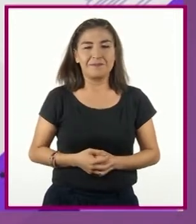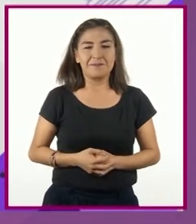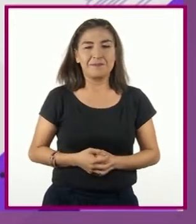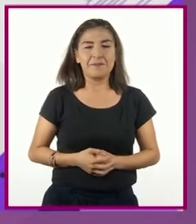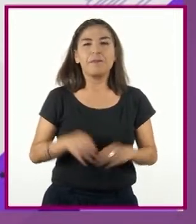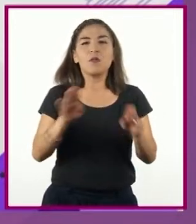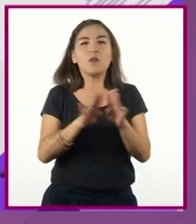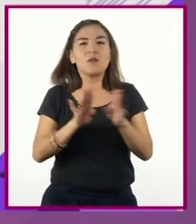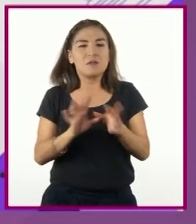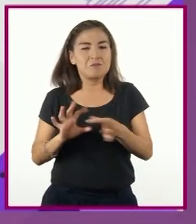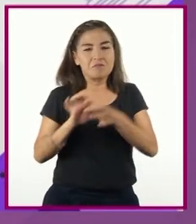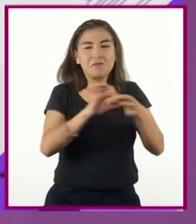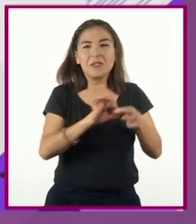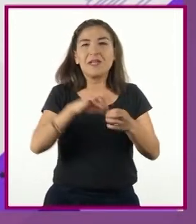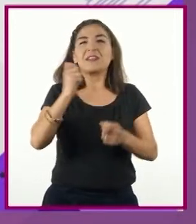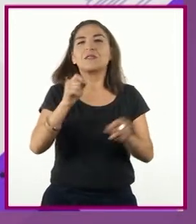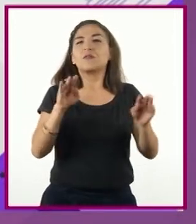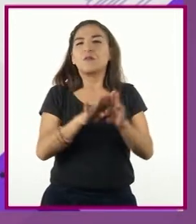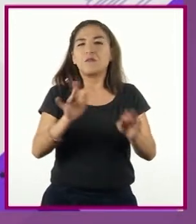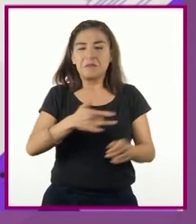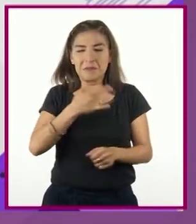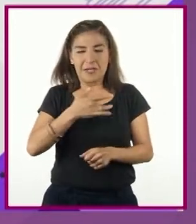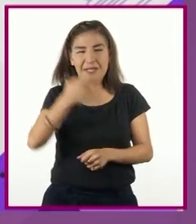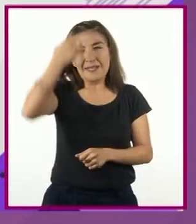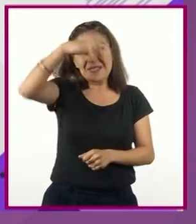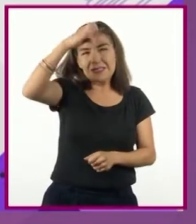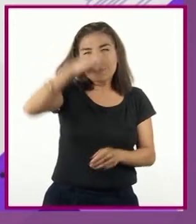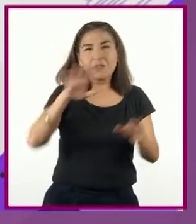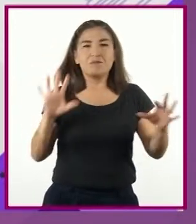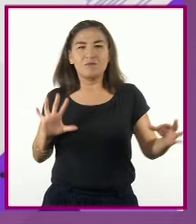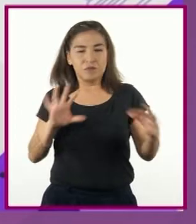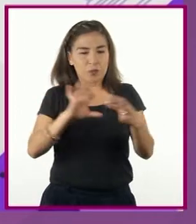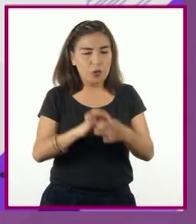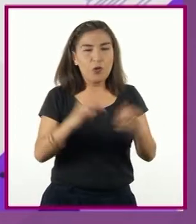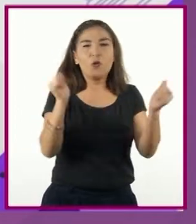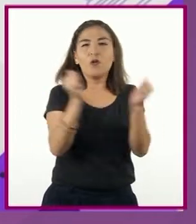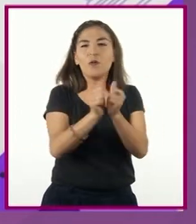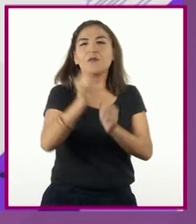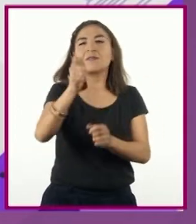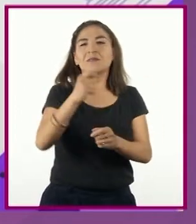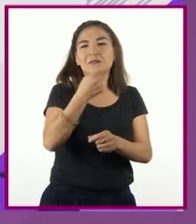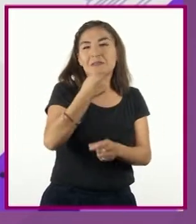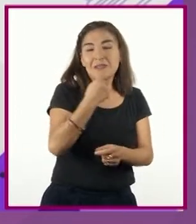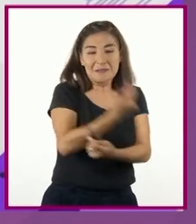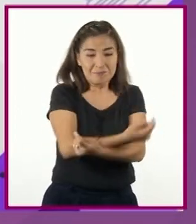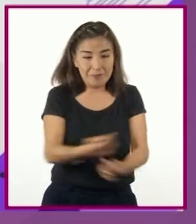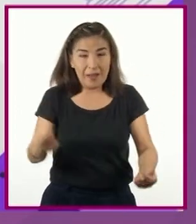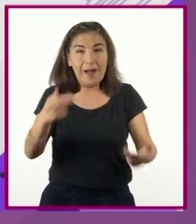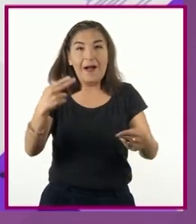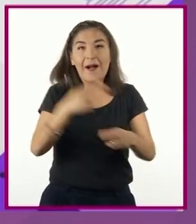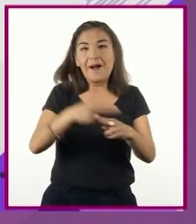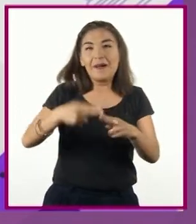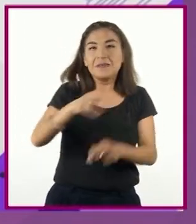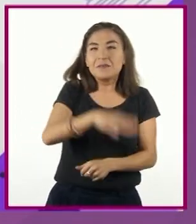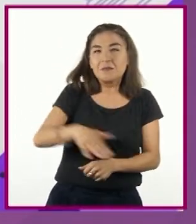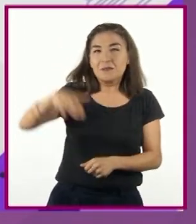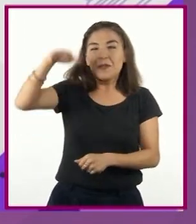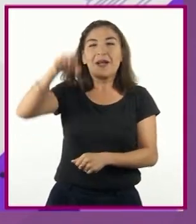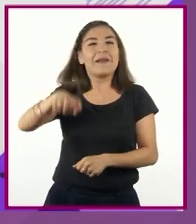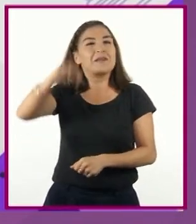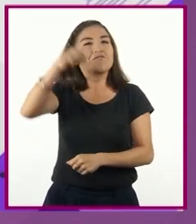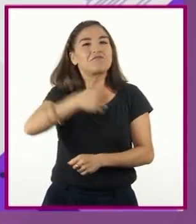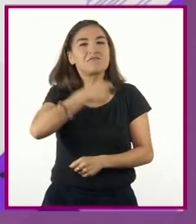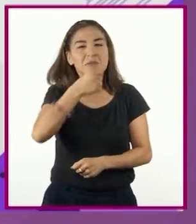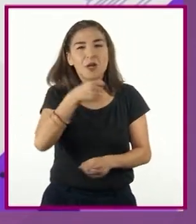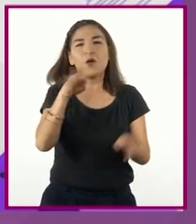Vínculo de integración temporal. Son las experiencias que se adquieren en las distintas etapas de la vida. Entre estas